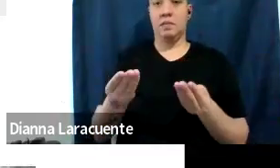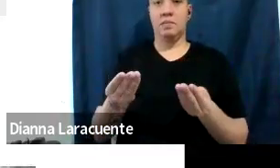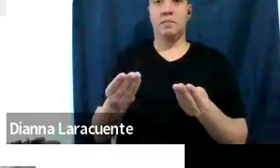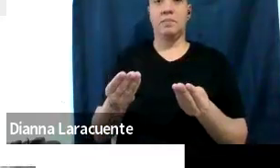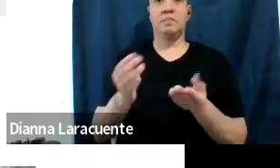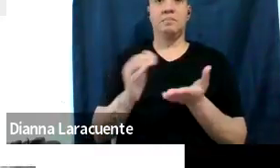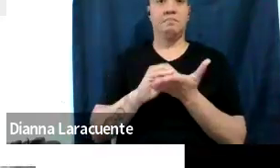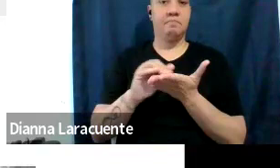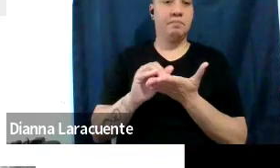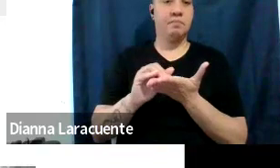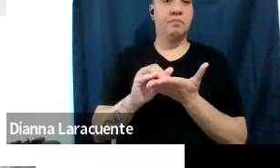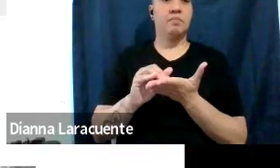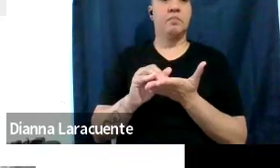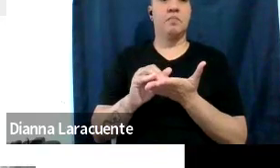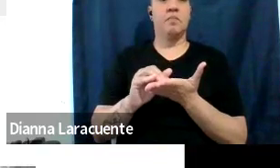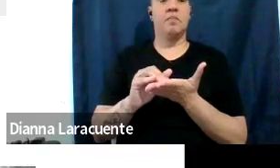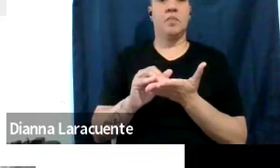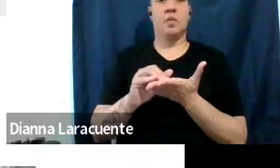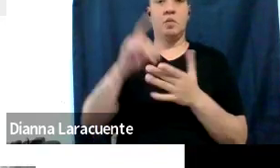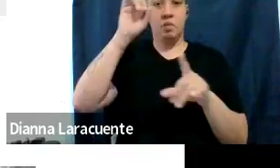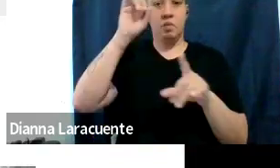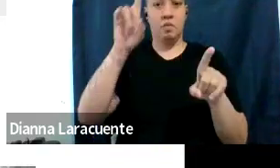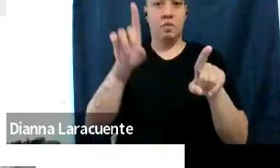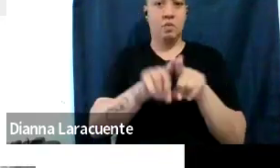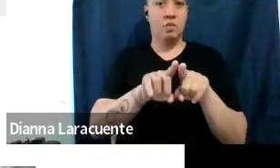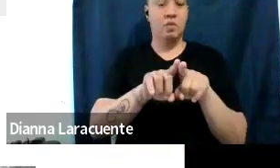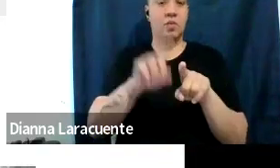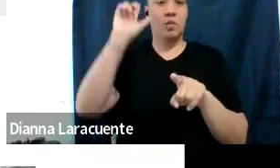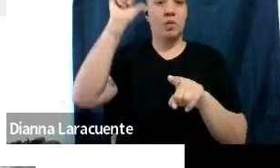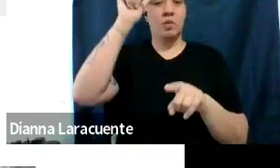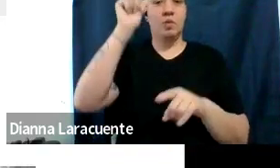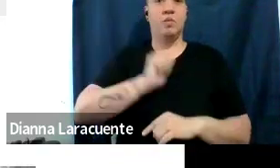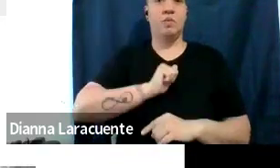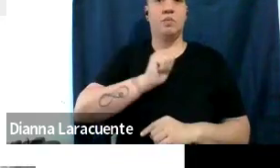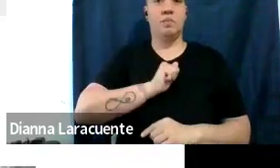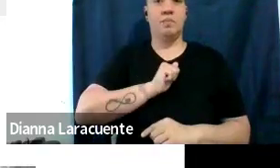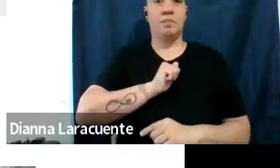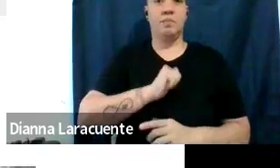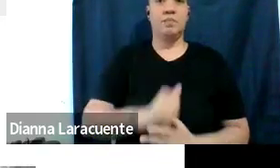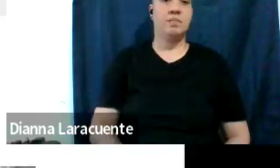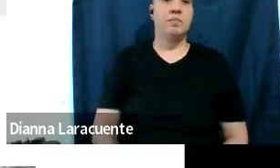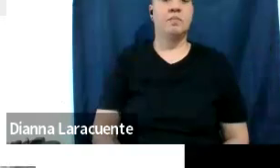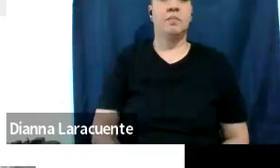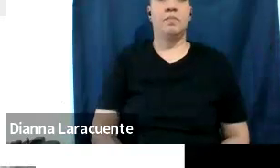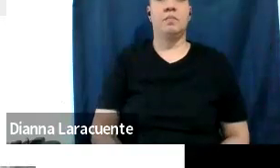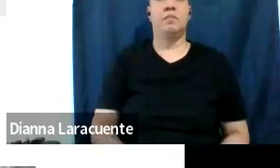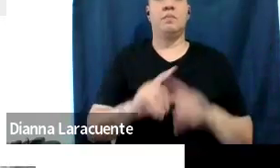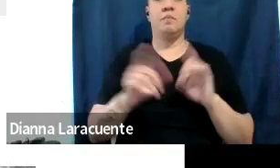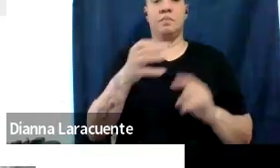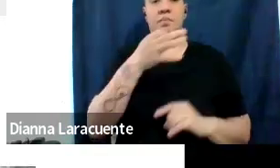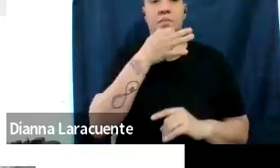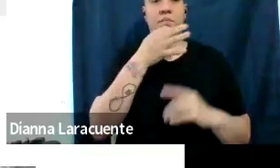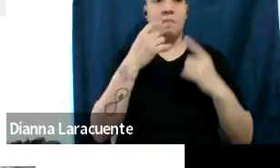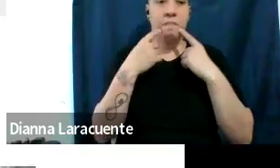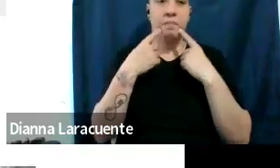que haya un consenso y se haga un gobierno autonómico. Pero de pronto